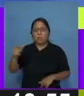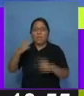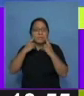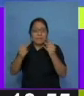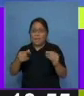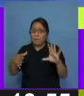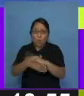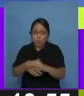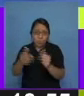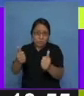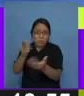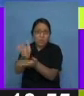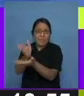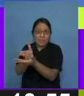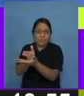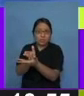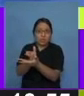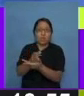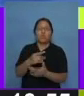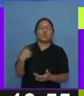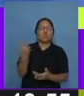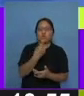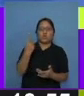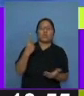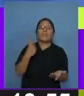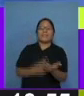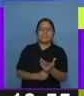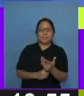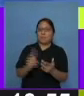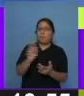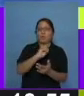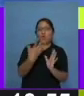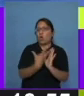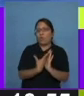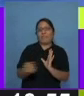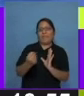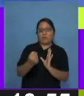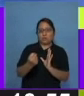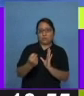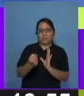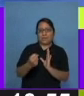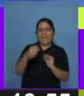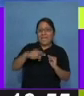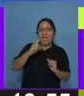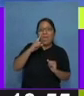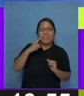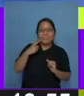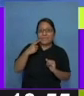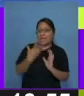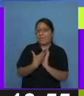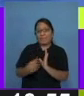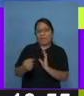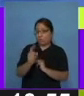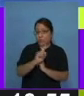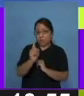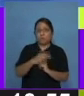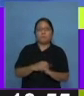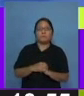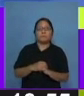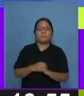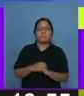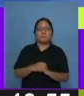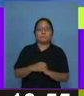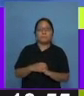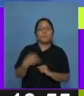justo, decidimos no descontar estos días, ¿no? Hasta hoy. Nosotros